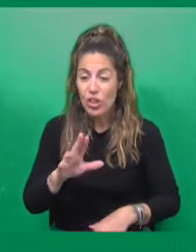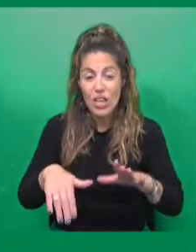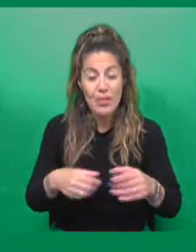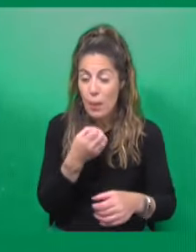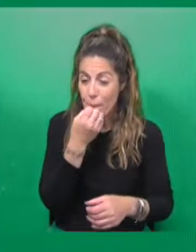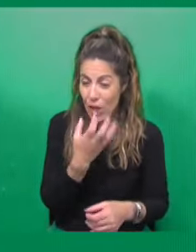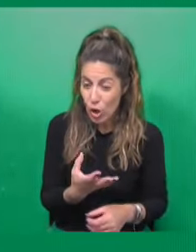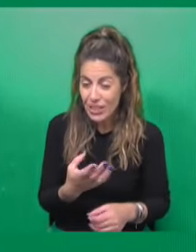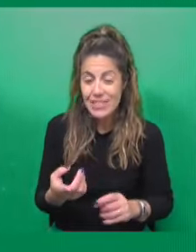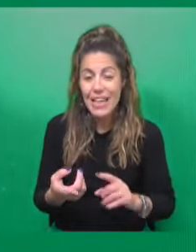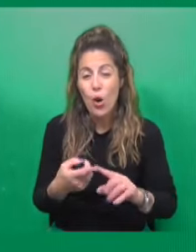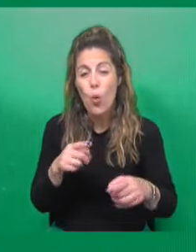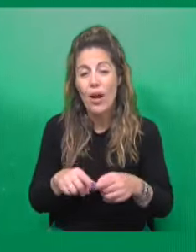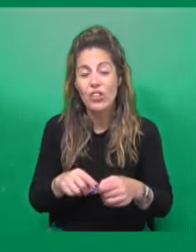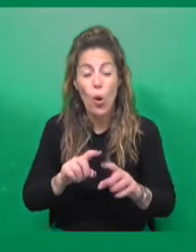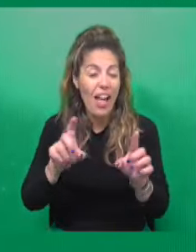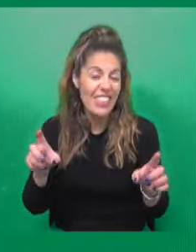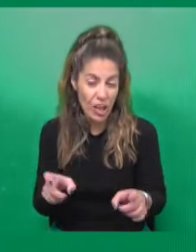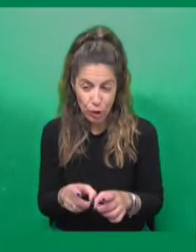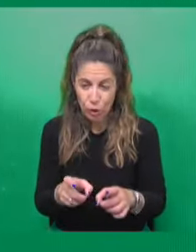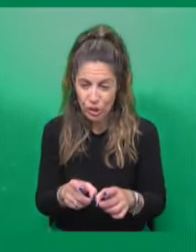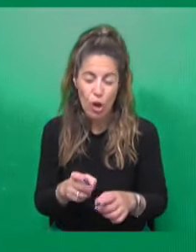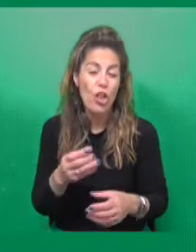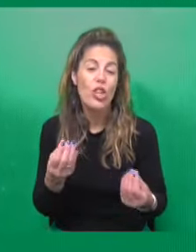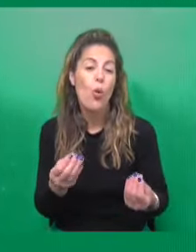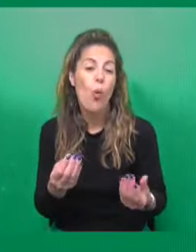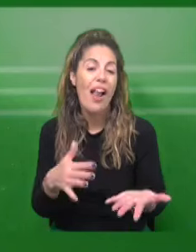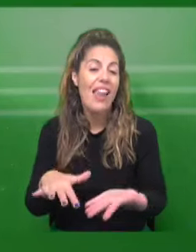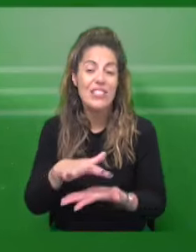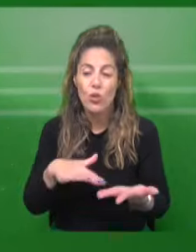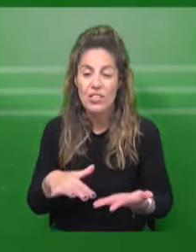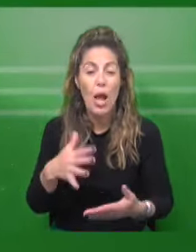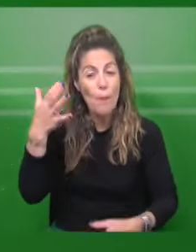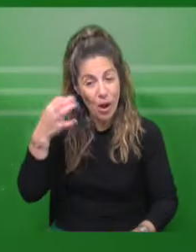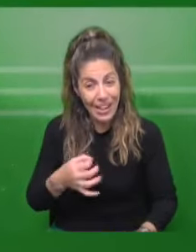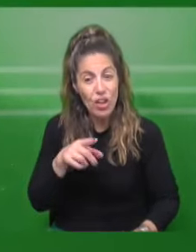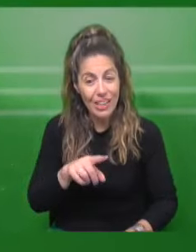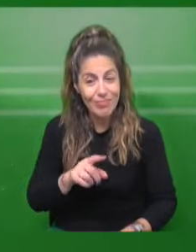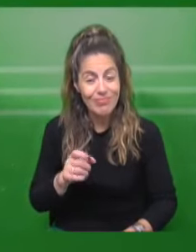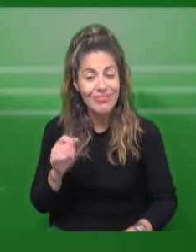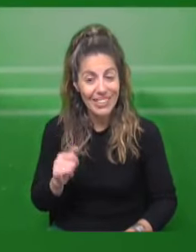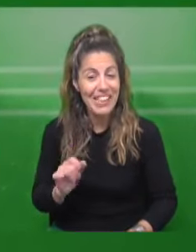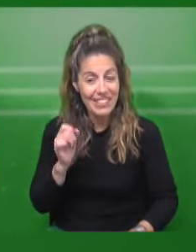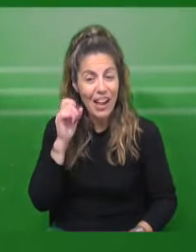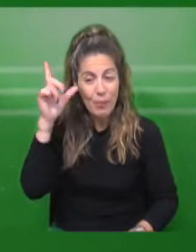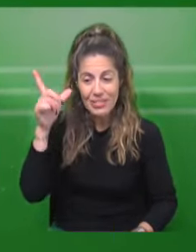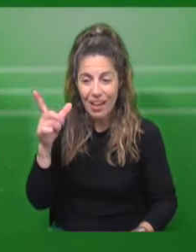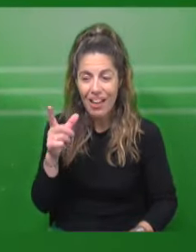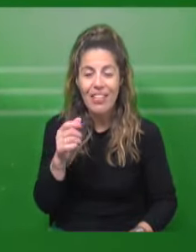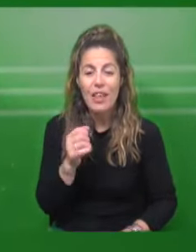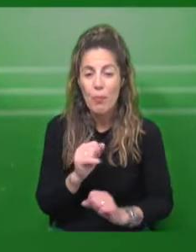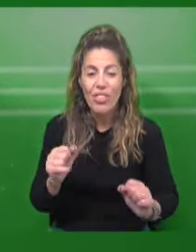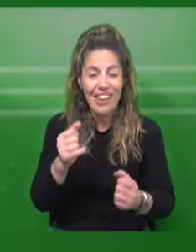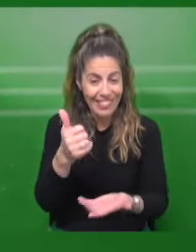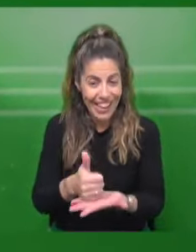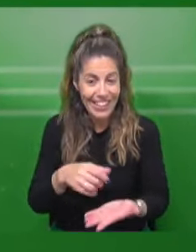fructíferos en cuanto por lo menos al diagnóstico de cuáles son las situaciones porque creo que tienen esta capacidad de estar en el